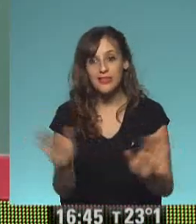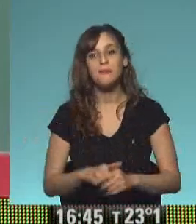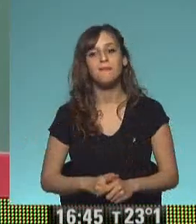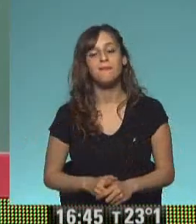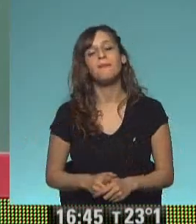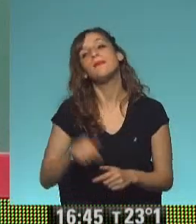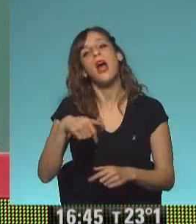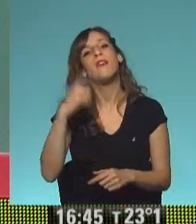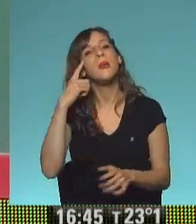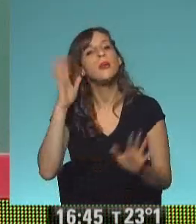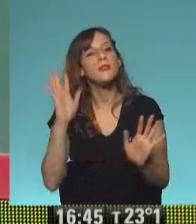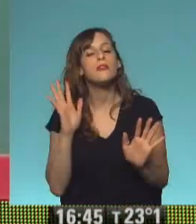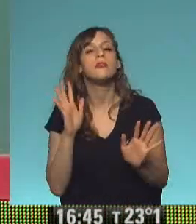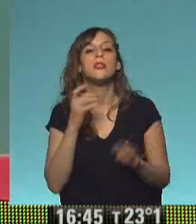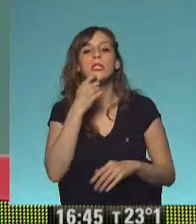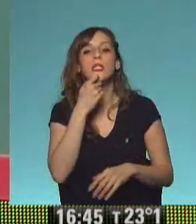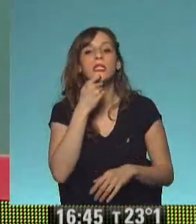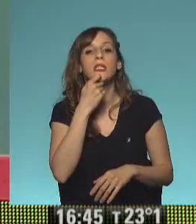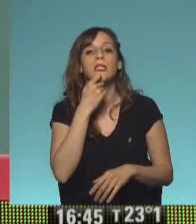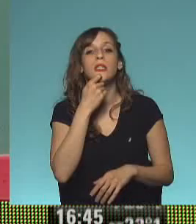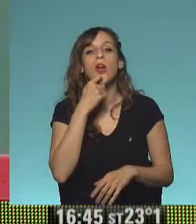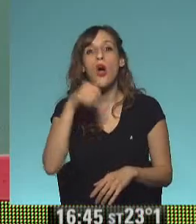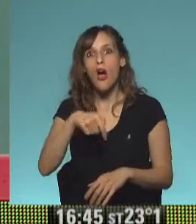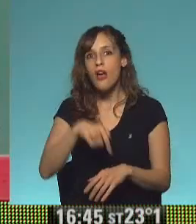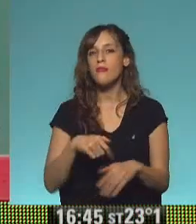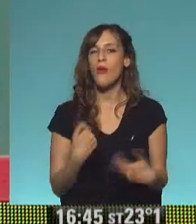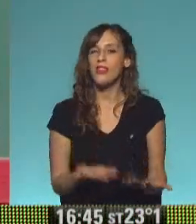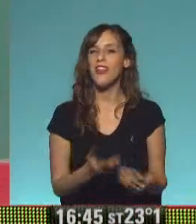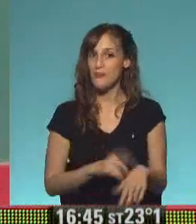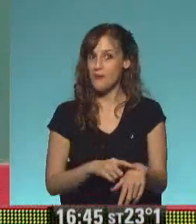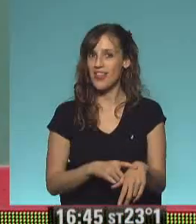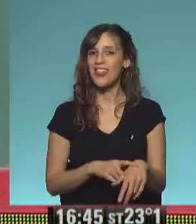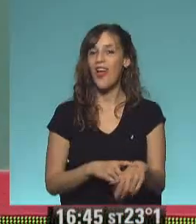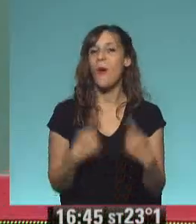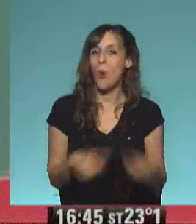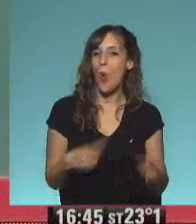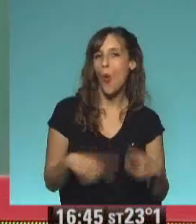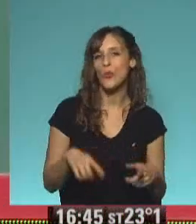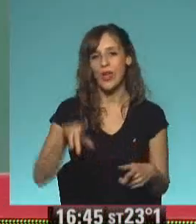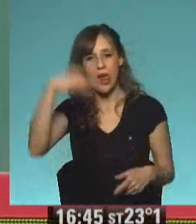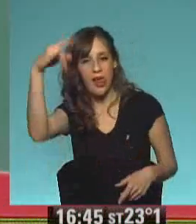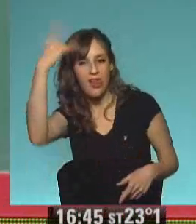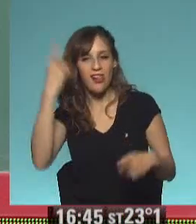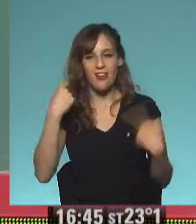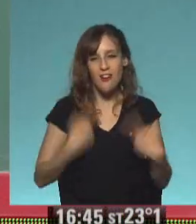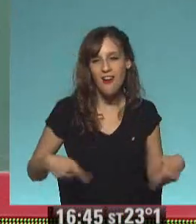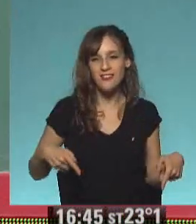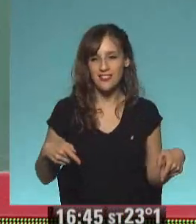parece si en estos que estamos tan creativos y tan que hacemos desafíos